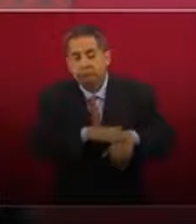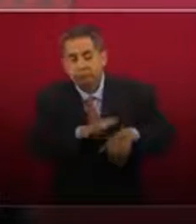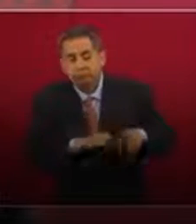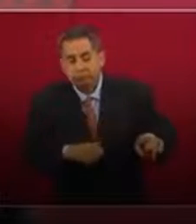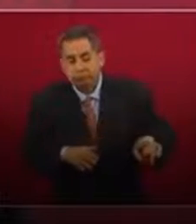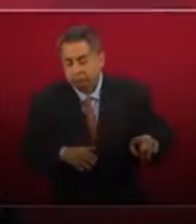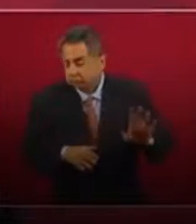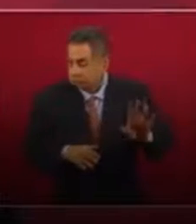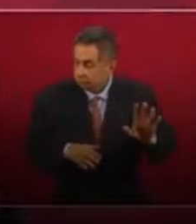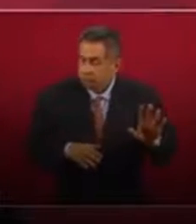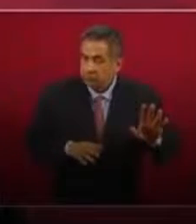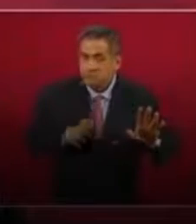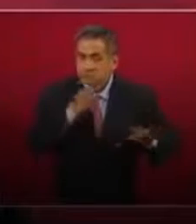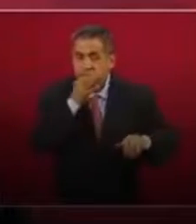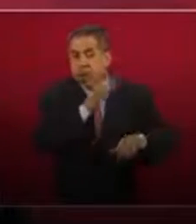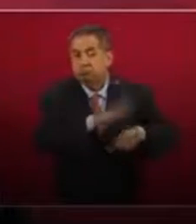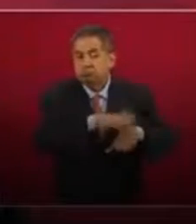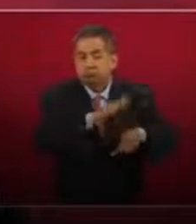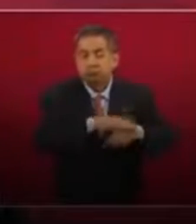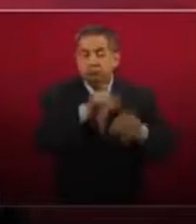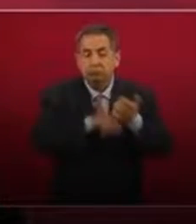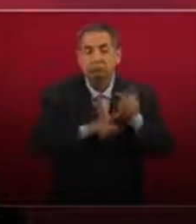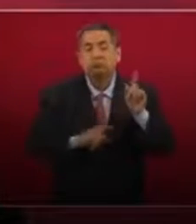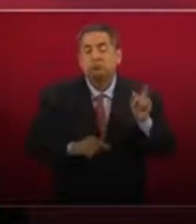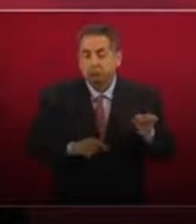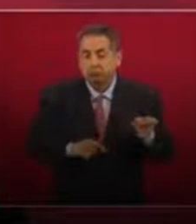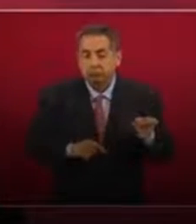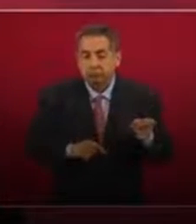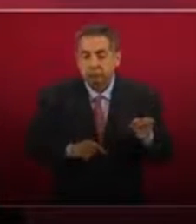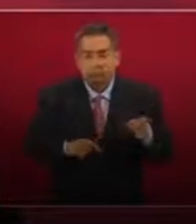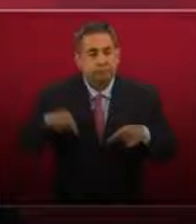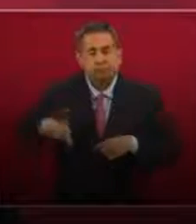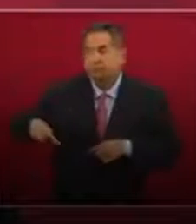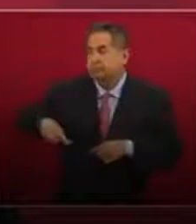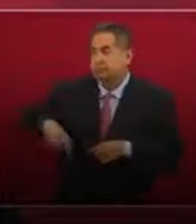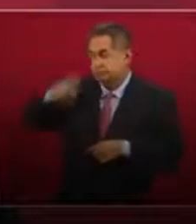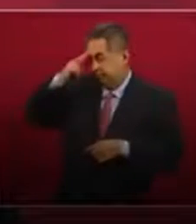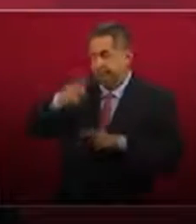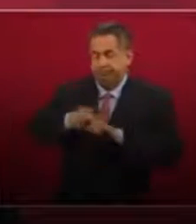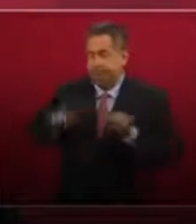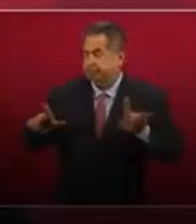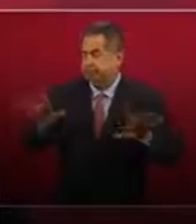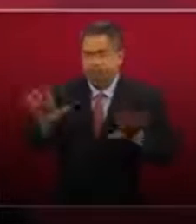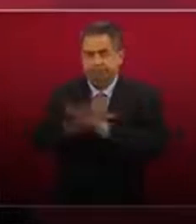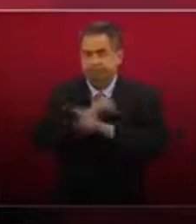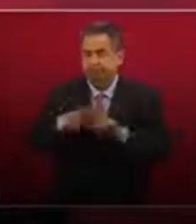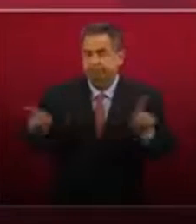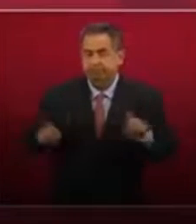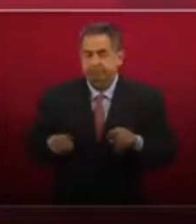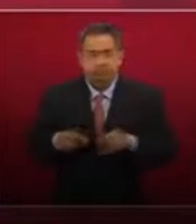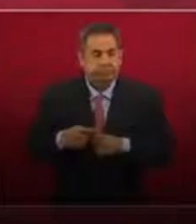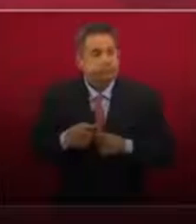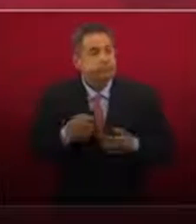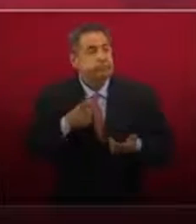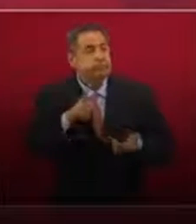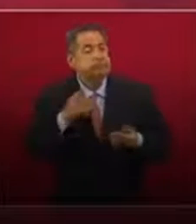Pero sí, le dije que eran otros tiempos y que nos